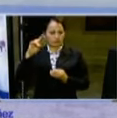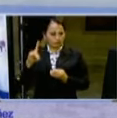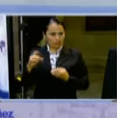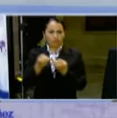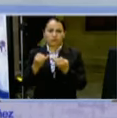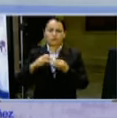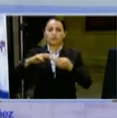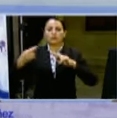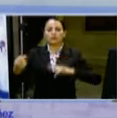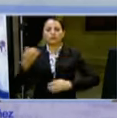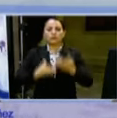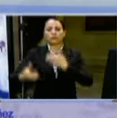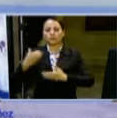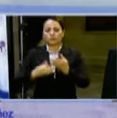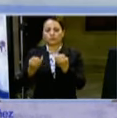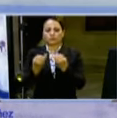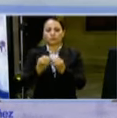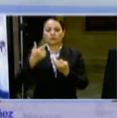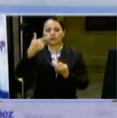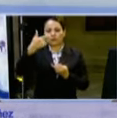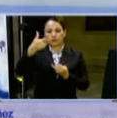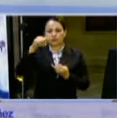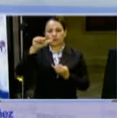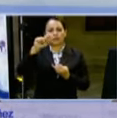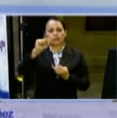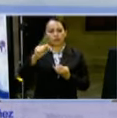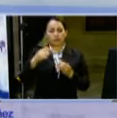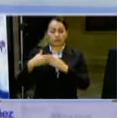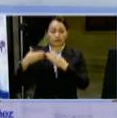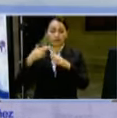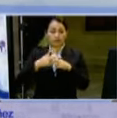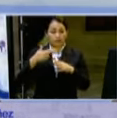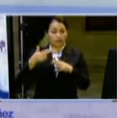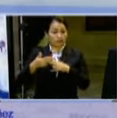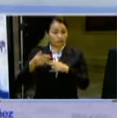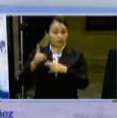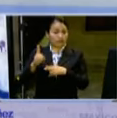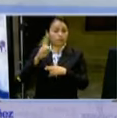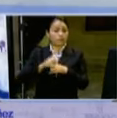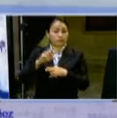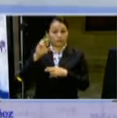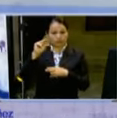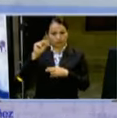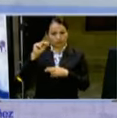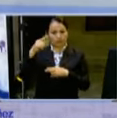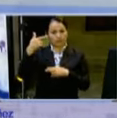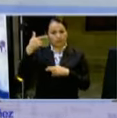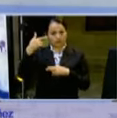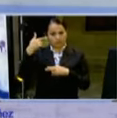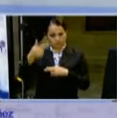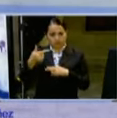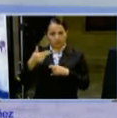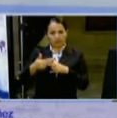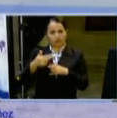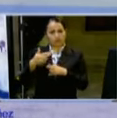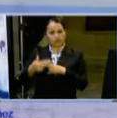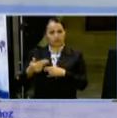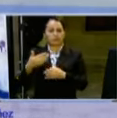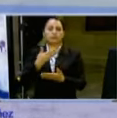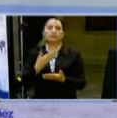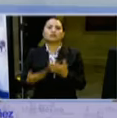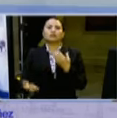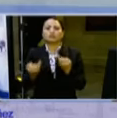y Comercio llamado GATT. Es desde el 87 a la fecha que empieza a haber una apertura de México en la economía